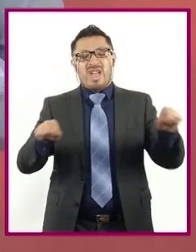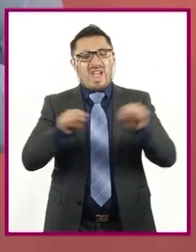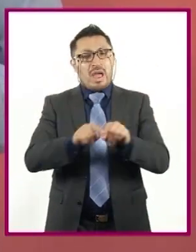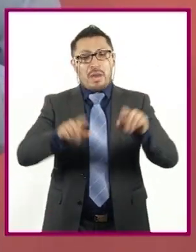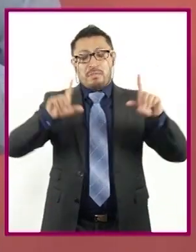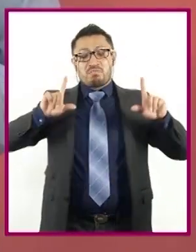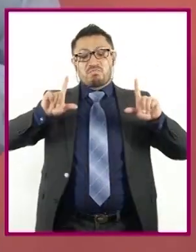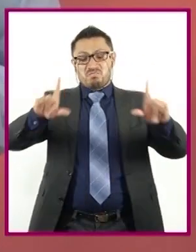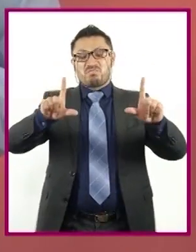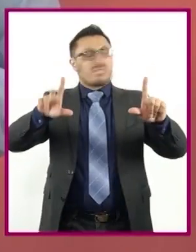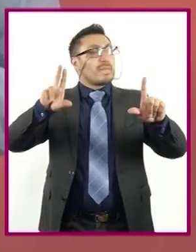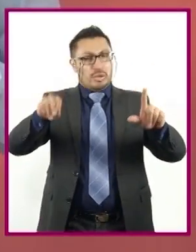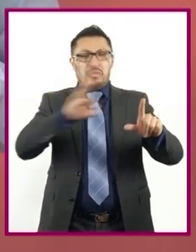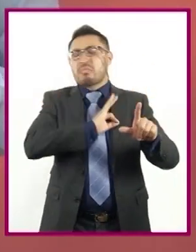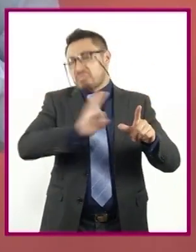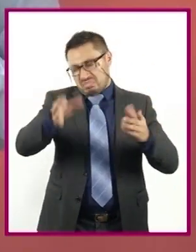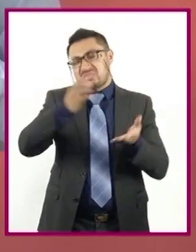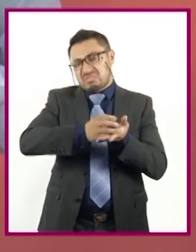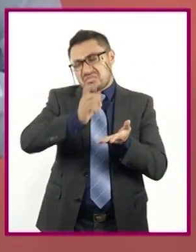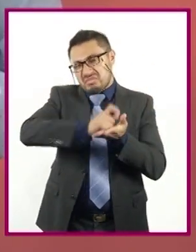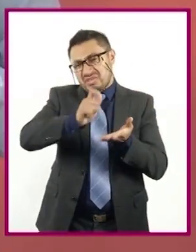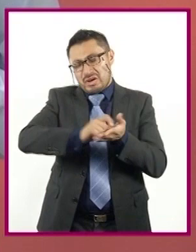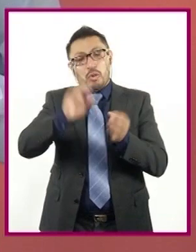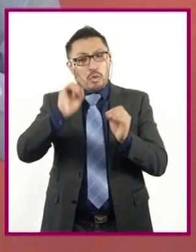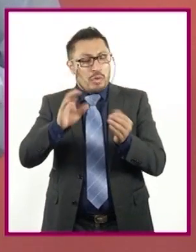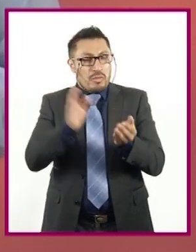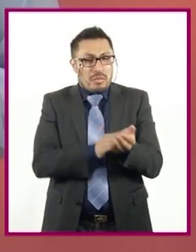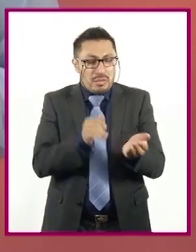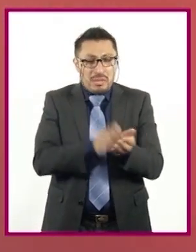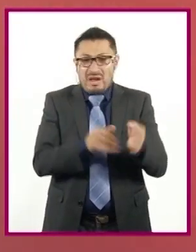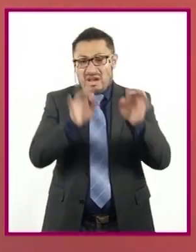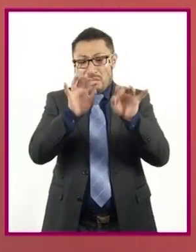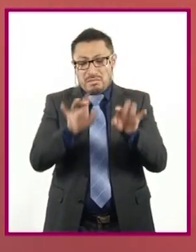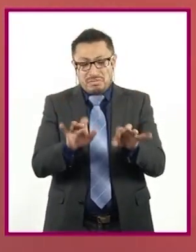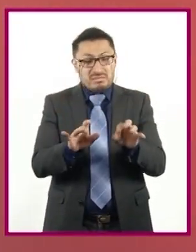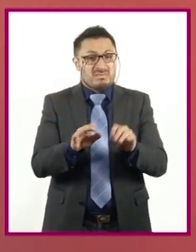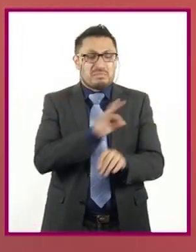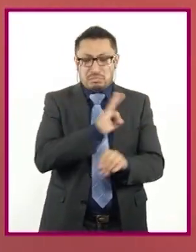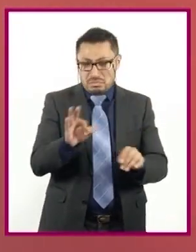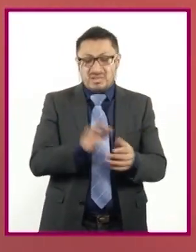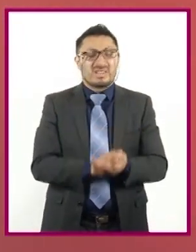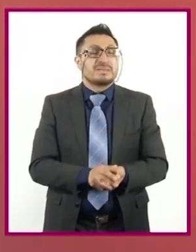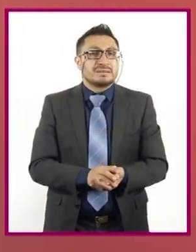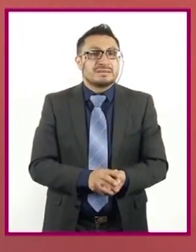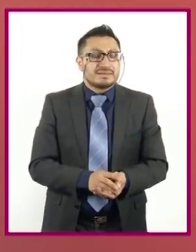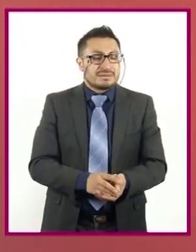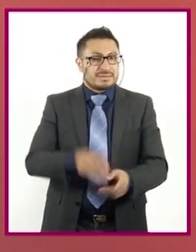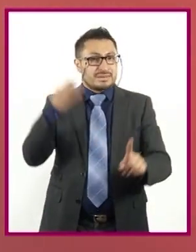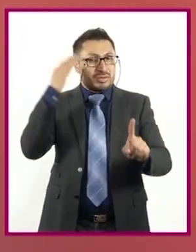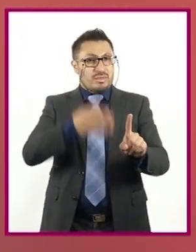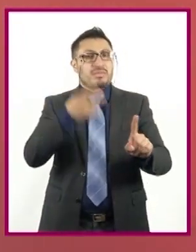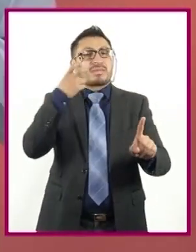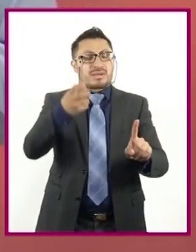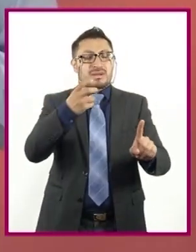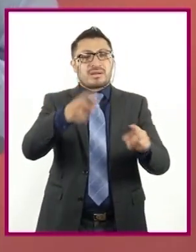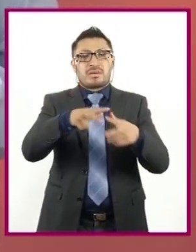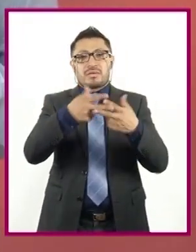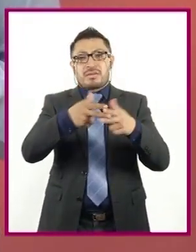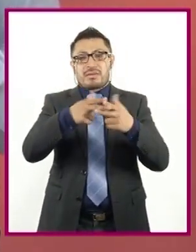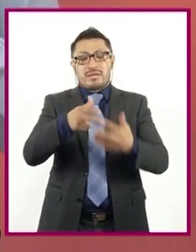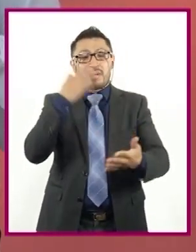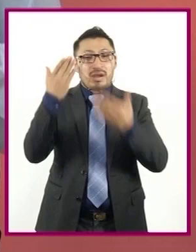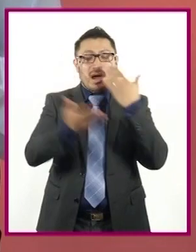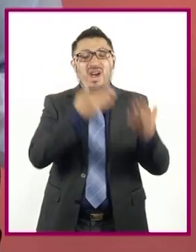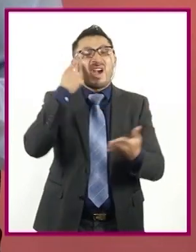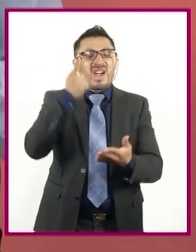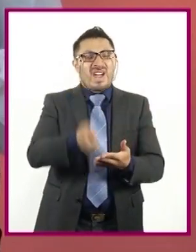también pueden hacerse en el cuaderno o en hojas de procesadores de texto. El objetivo de esta herramienta de estudio es